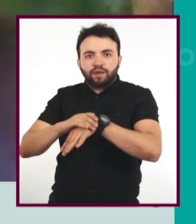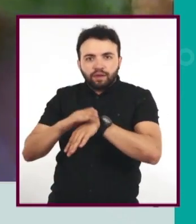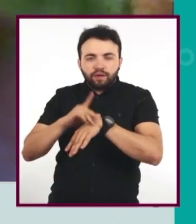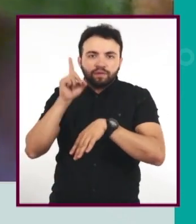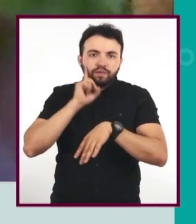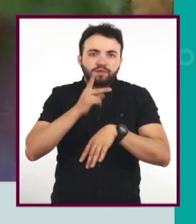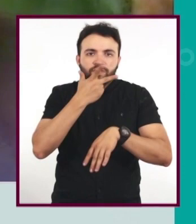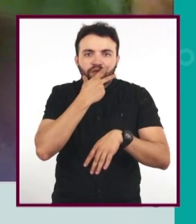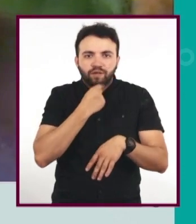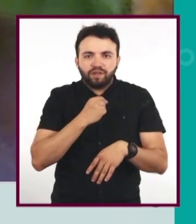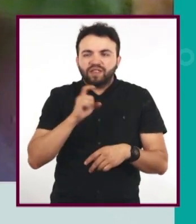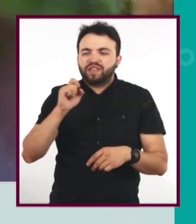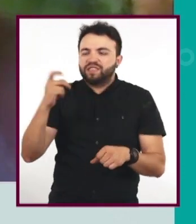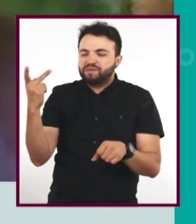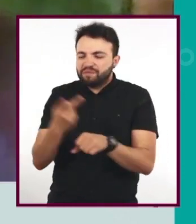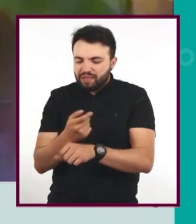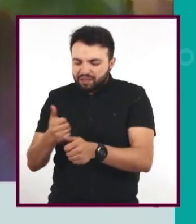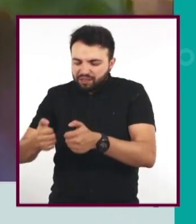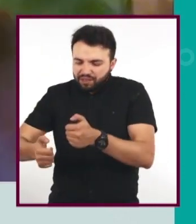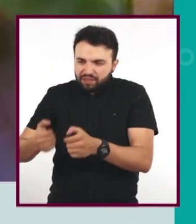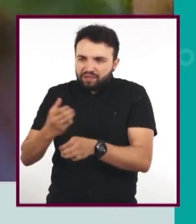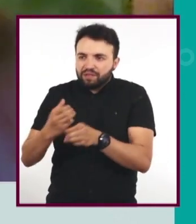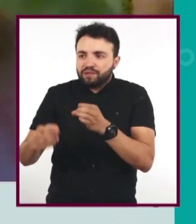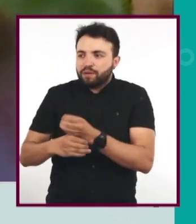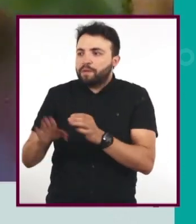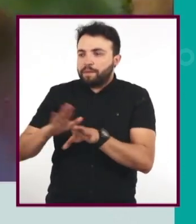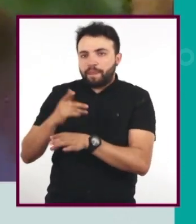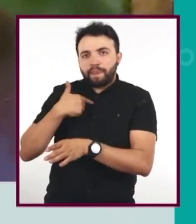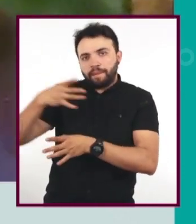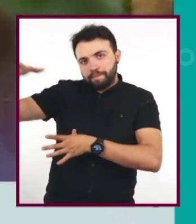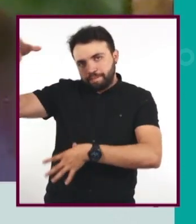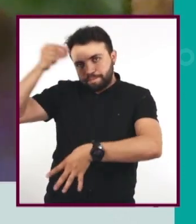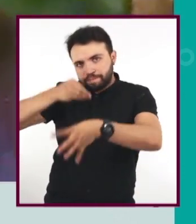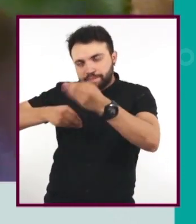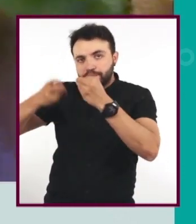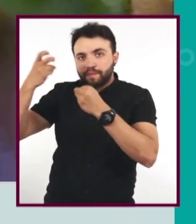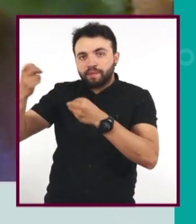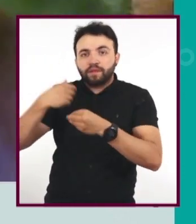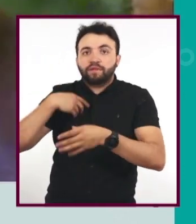las cosas que más me gusta hacer porque así aprendo de ellos y aprendo de las cosas